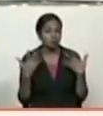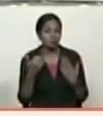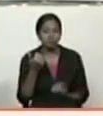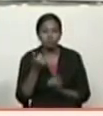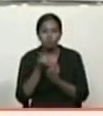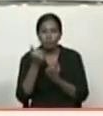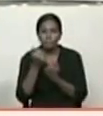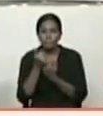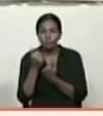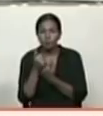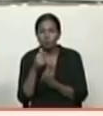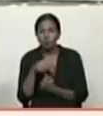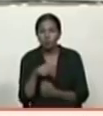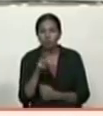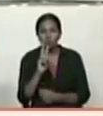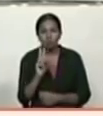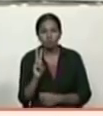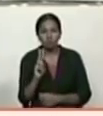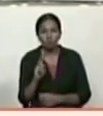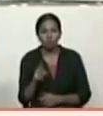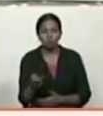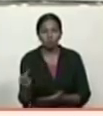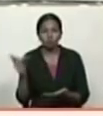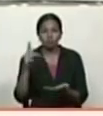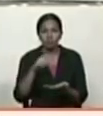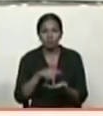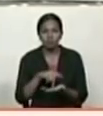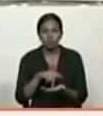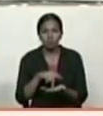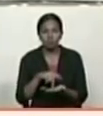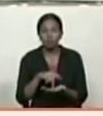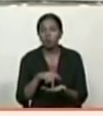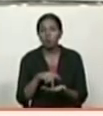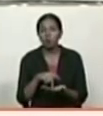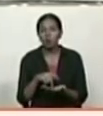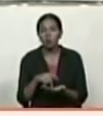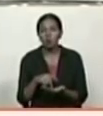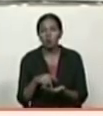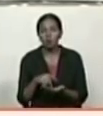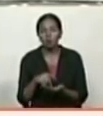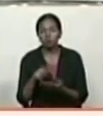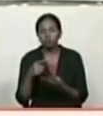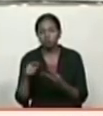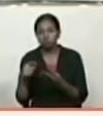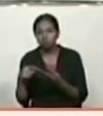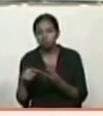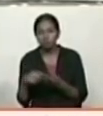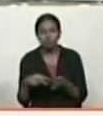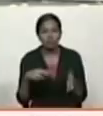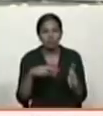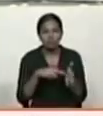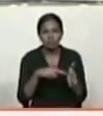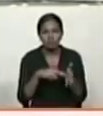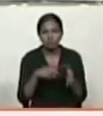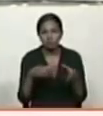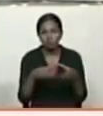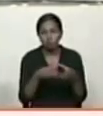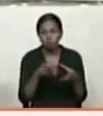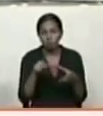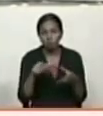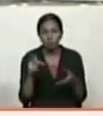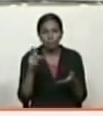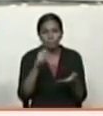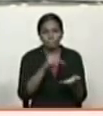solidaridad, donde estuvieron presentes partidos libaneses de izquierda, partidos sirios progresistas, partidos